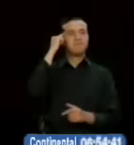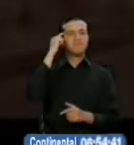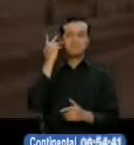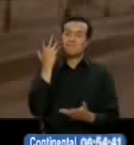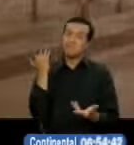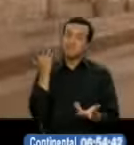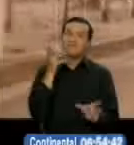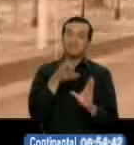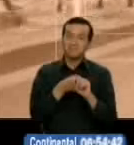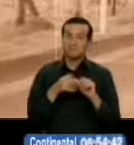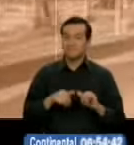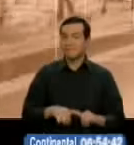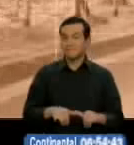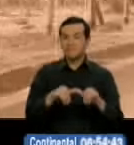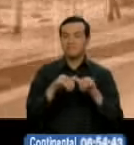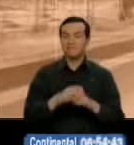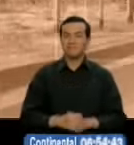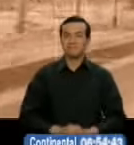aquí.